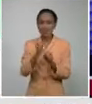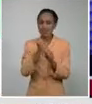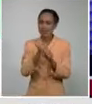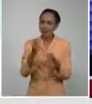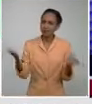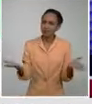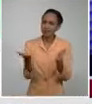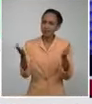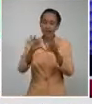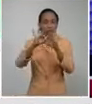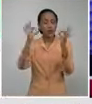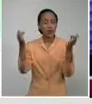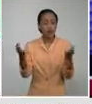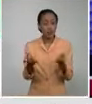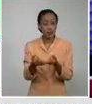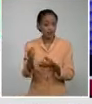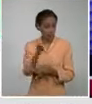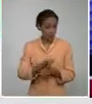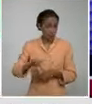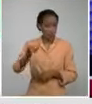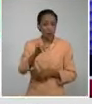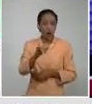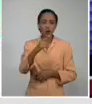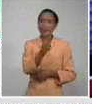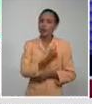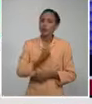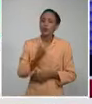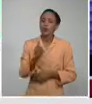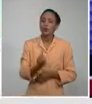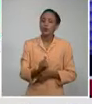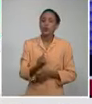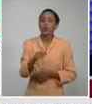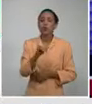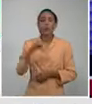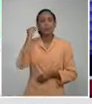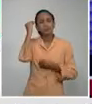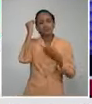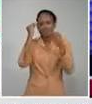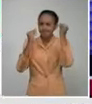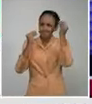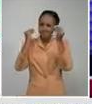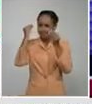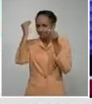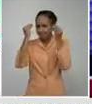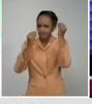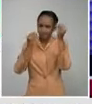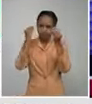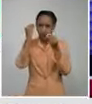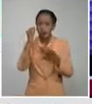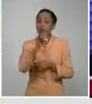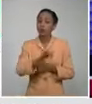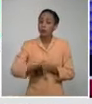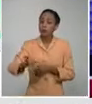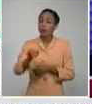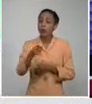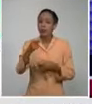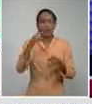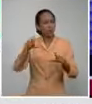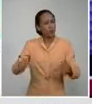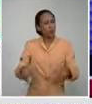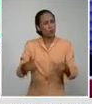desarrollo de la familia, trasladamos la preocupación y el mensaje de